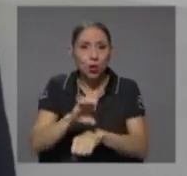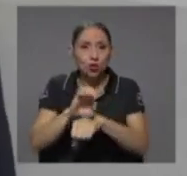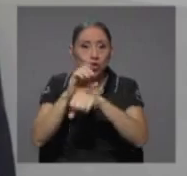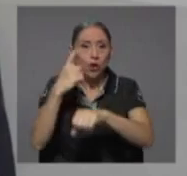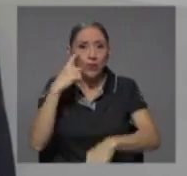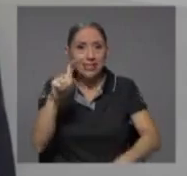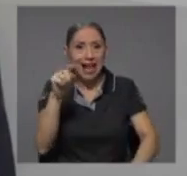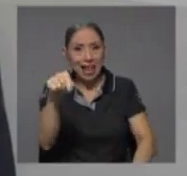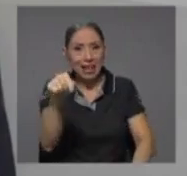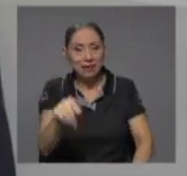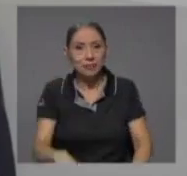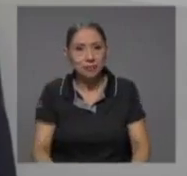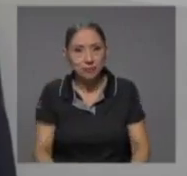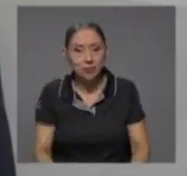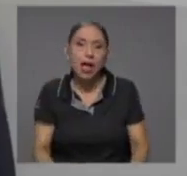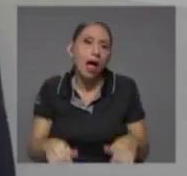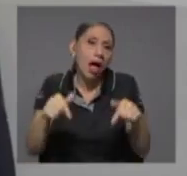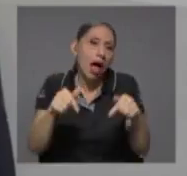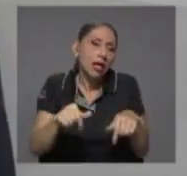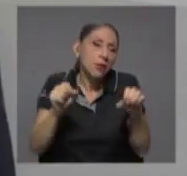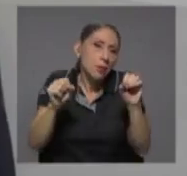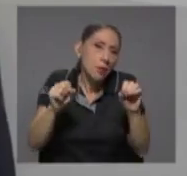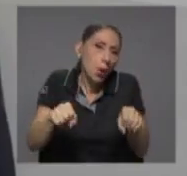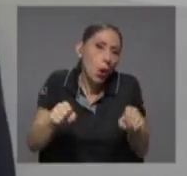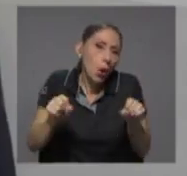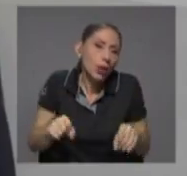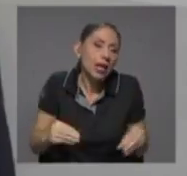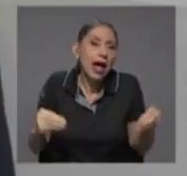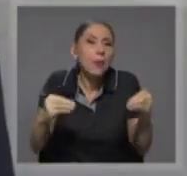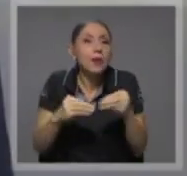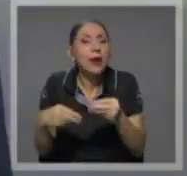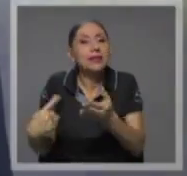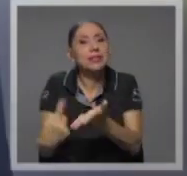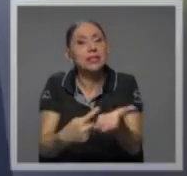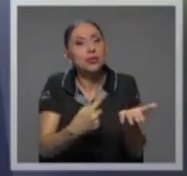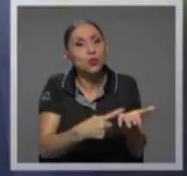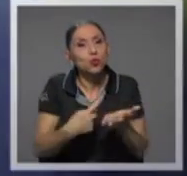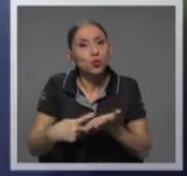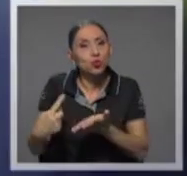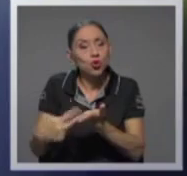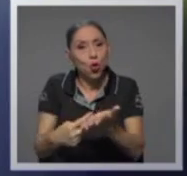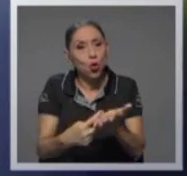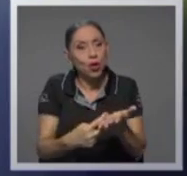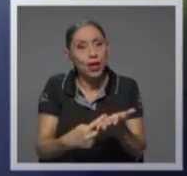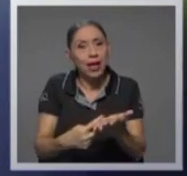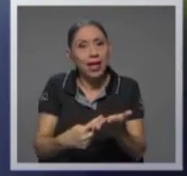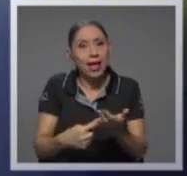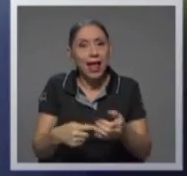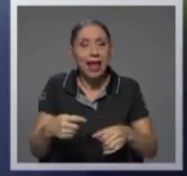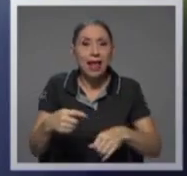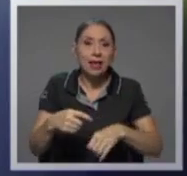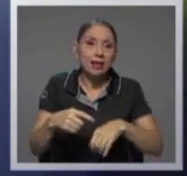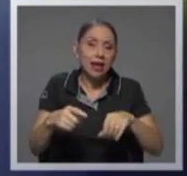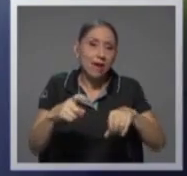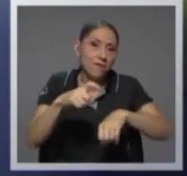Fiscal. Entonces, bueno, aquí podría haber mayor discusión en la fase del